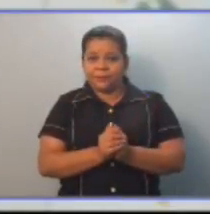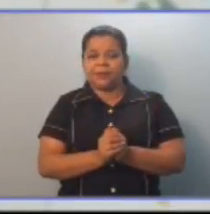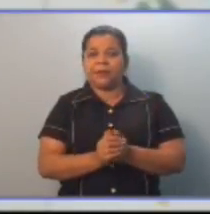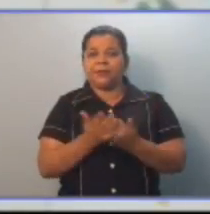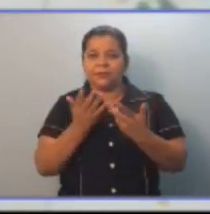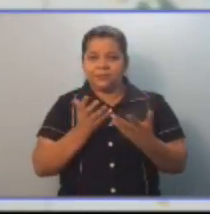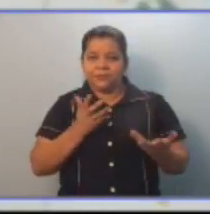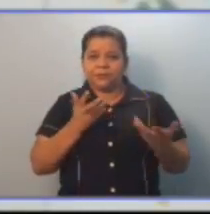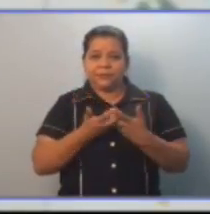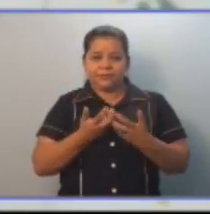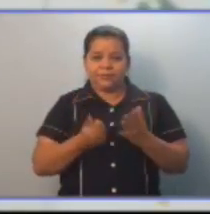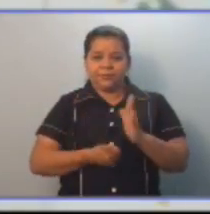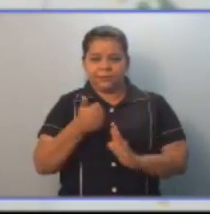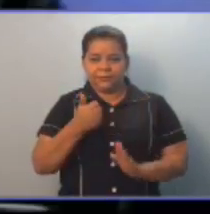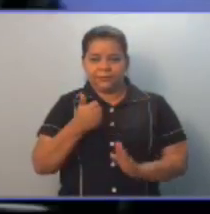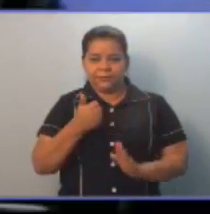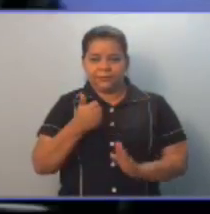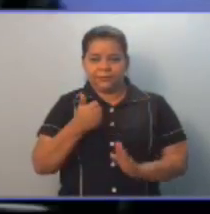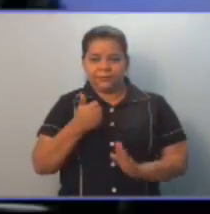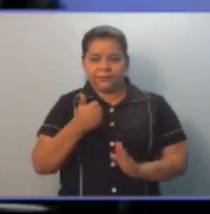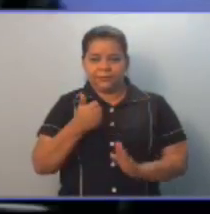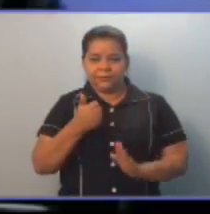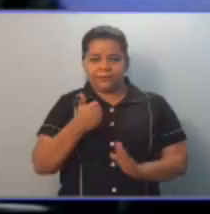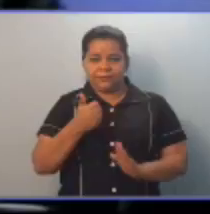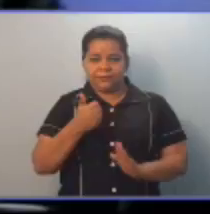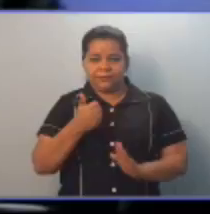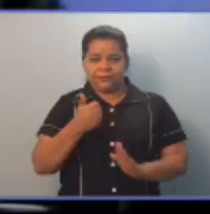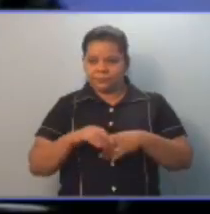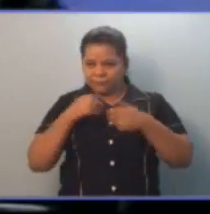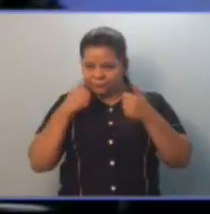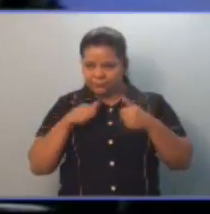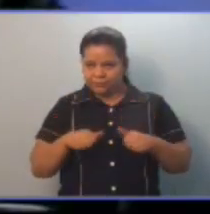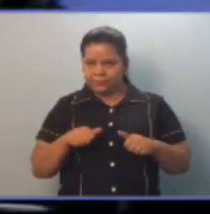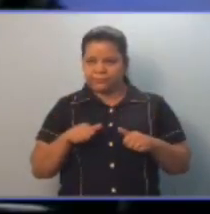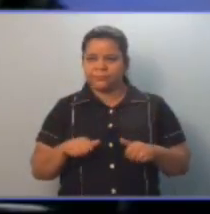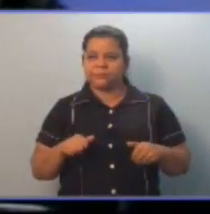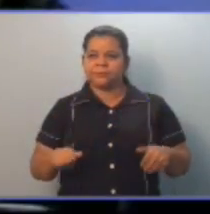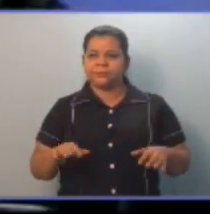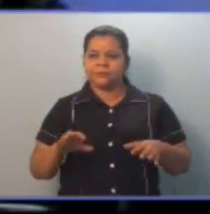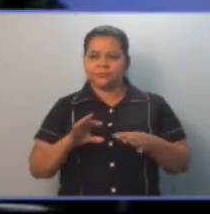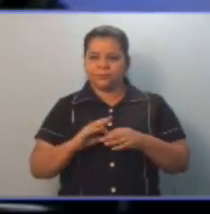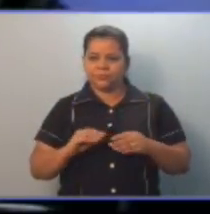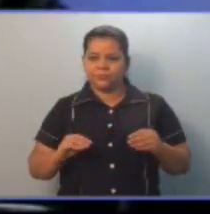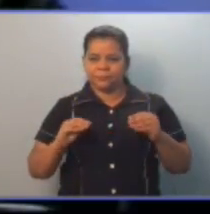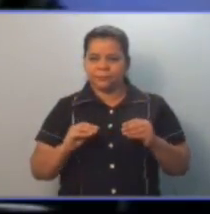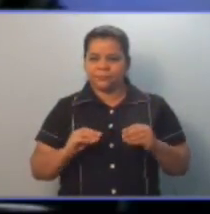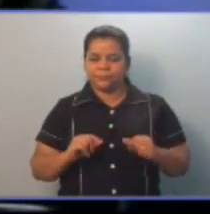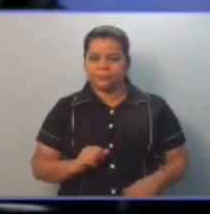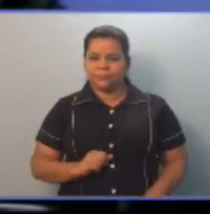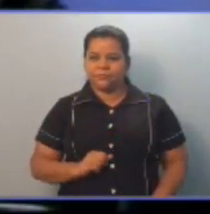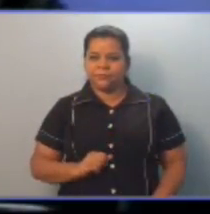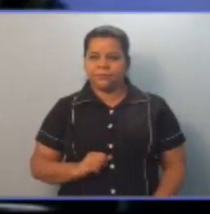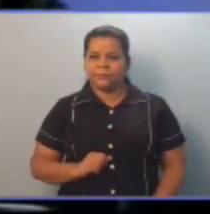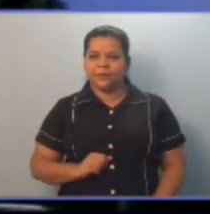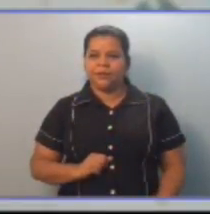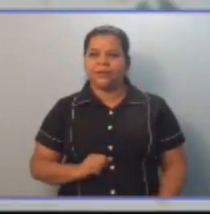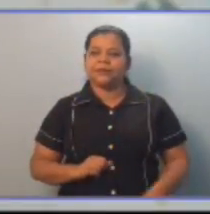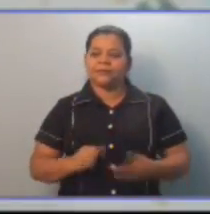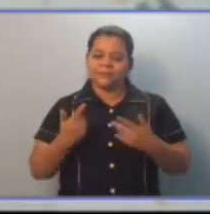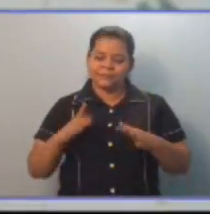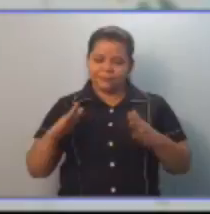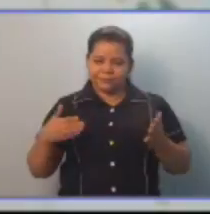muy claro, o si no también, y que es propio de la técnica legislativa y constitutiva, establece muchos conceptos jurídicos indeterminados, a